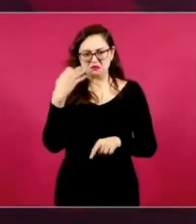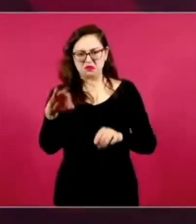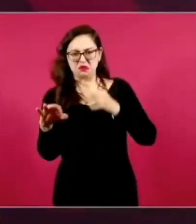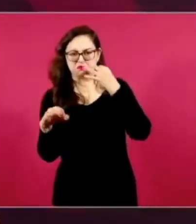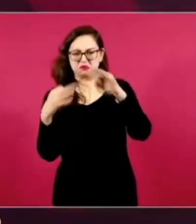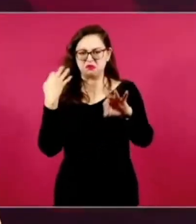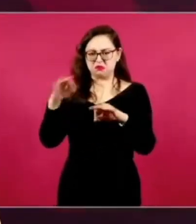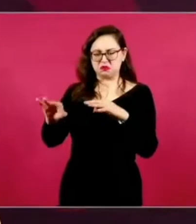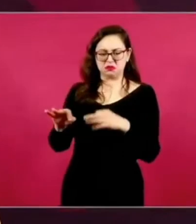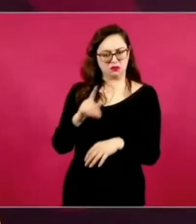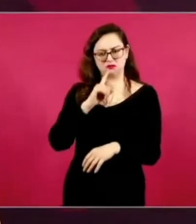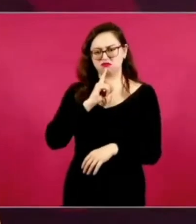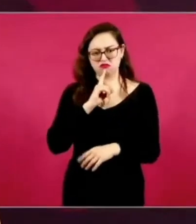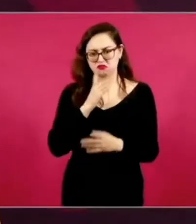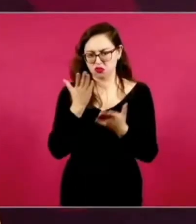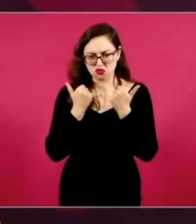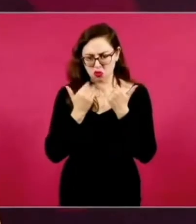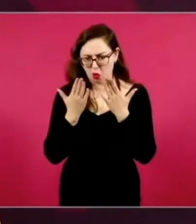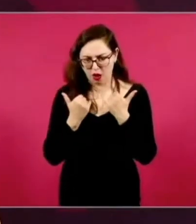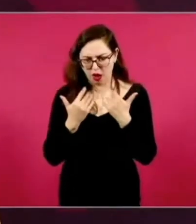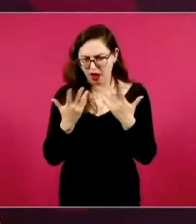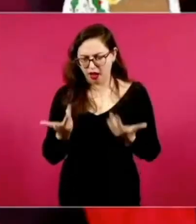No